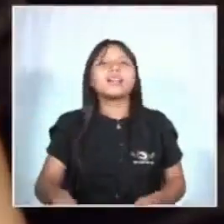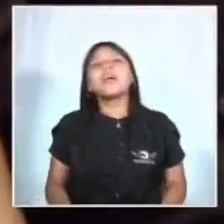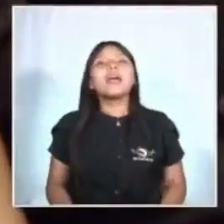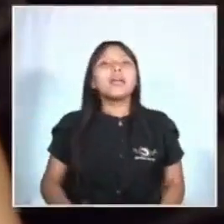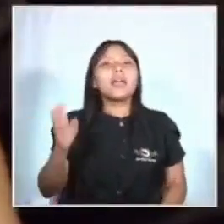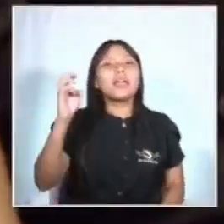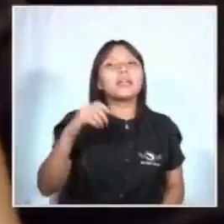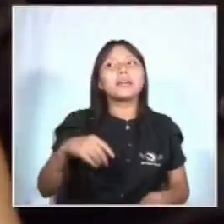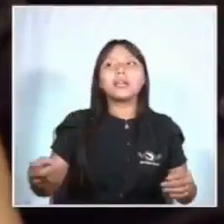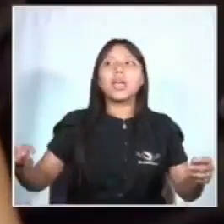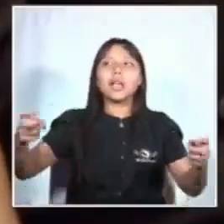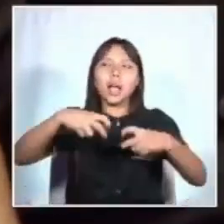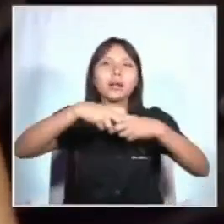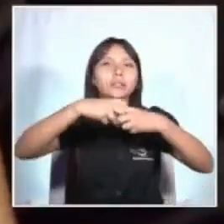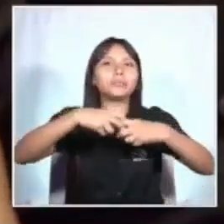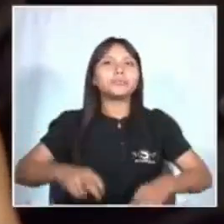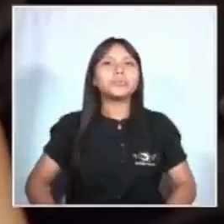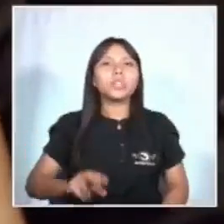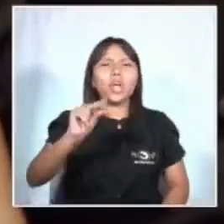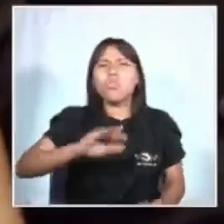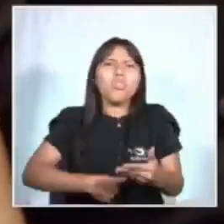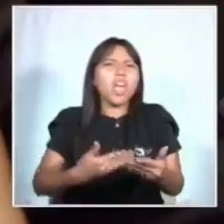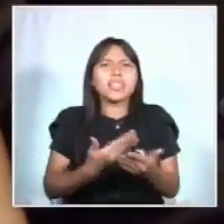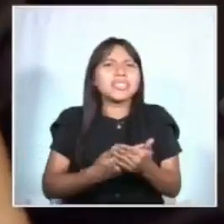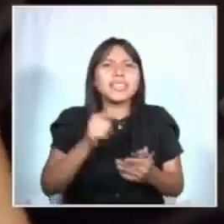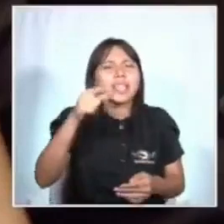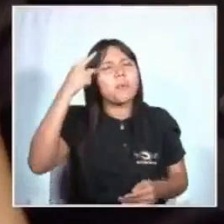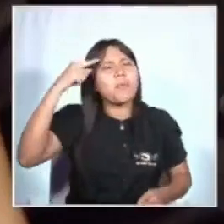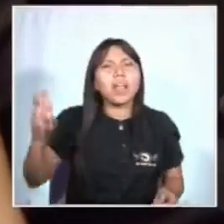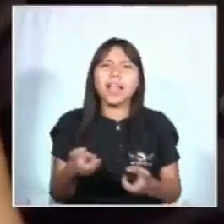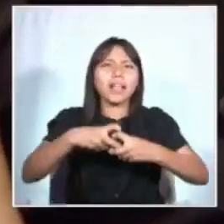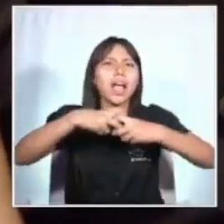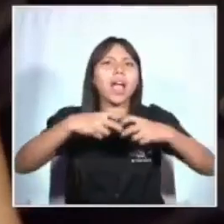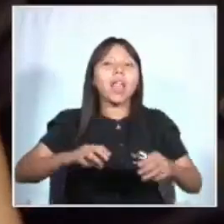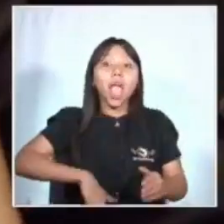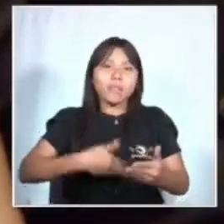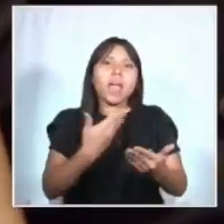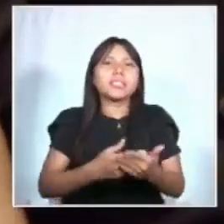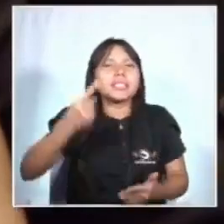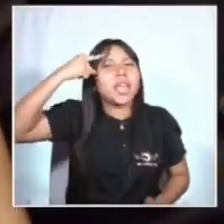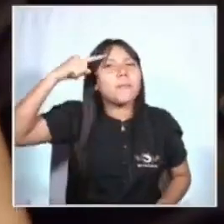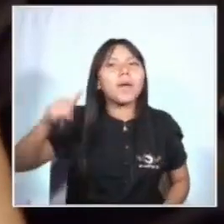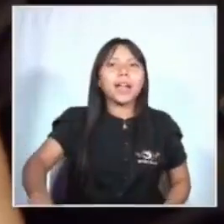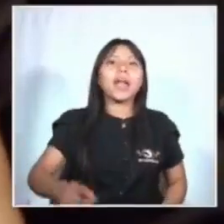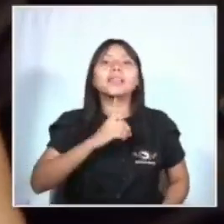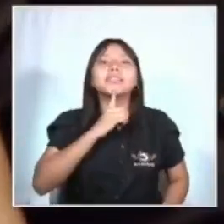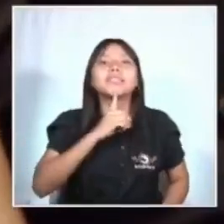Mariano, tú no naciste para encajar, tú naciste para ser